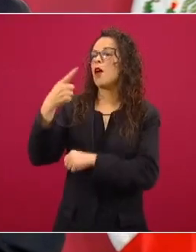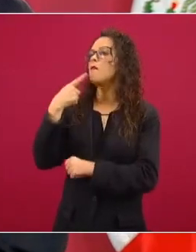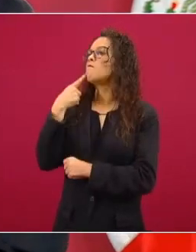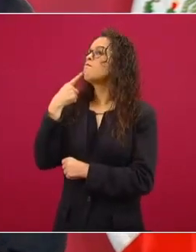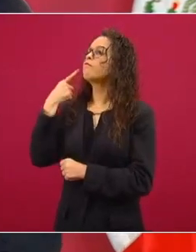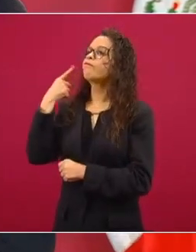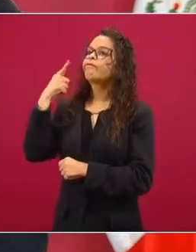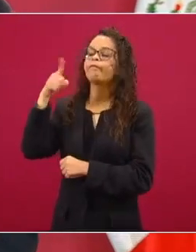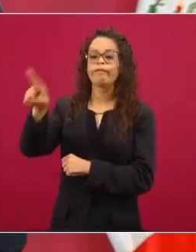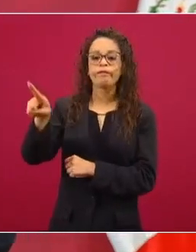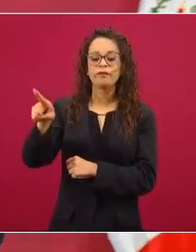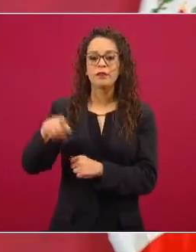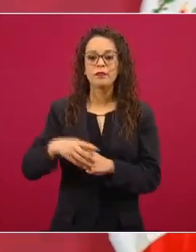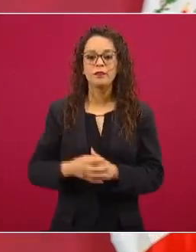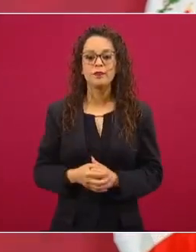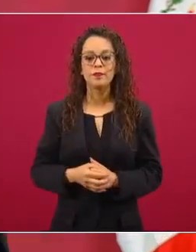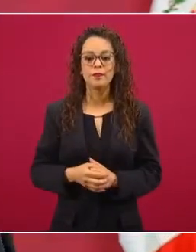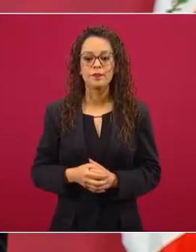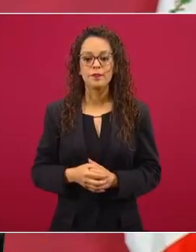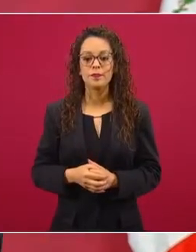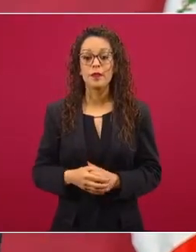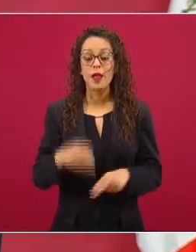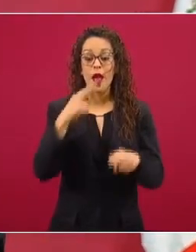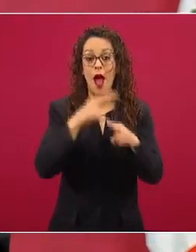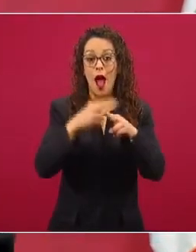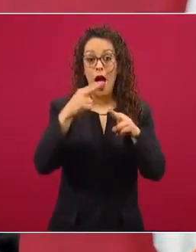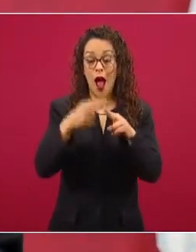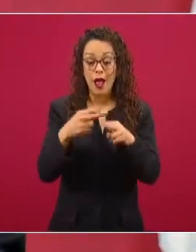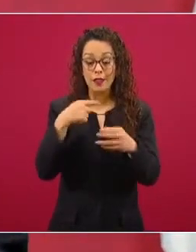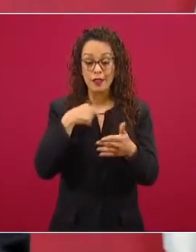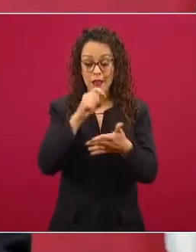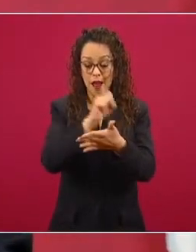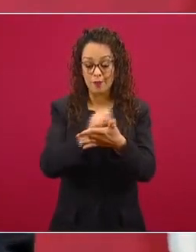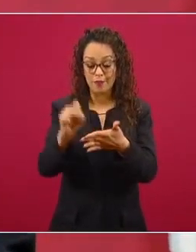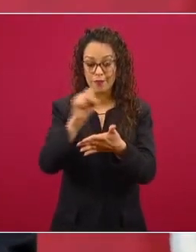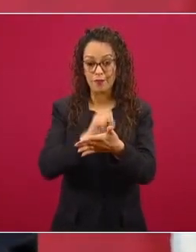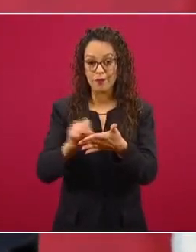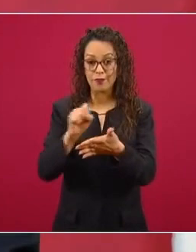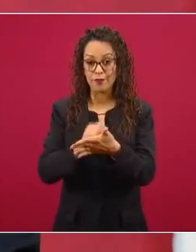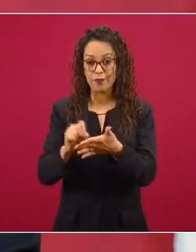Incluso lo escribí en mi Face.